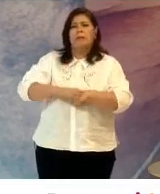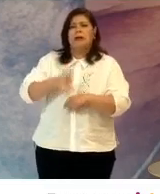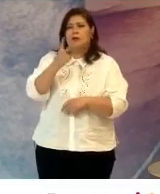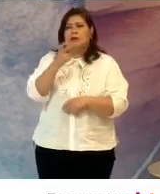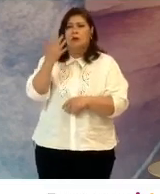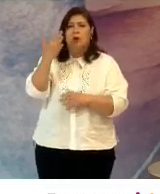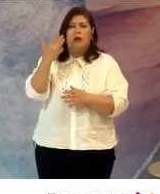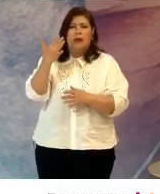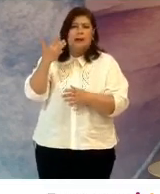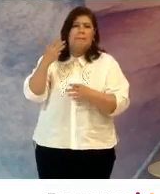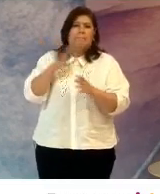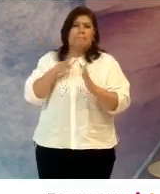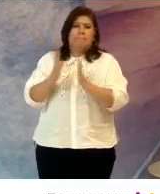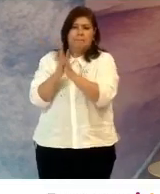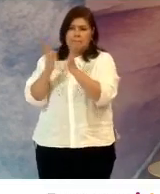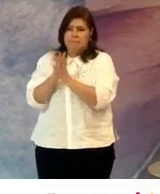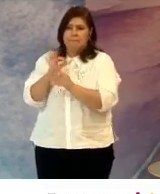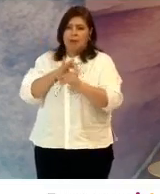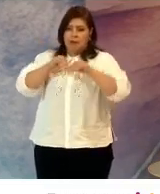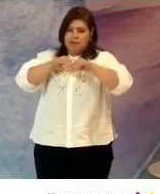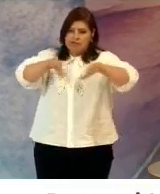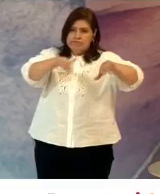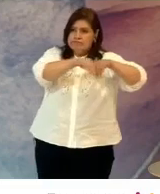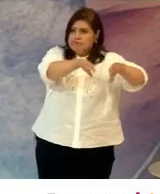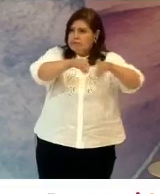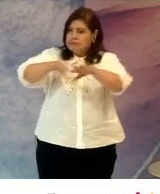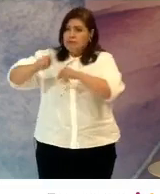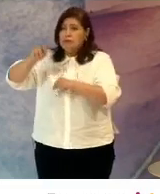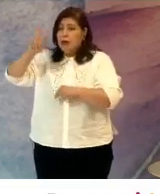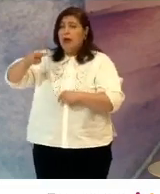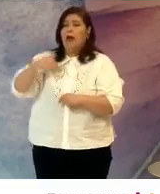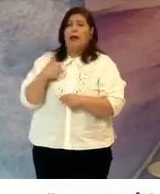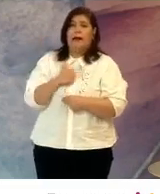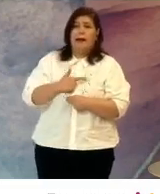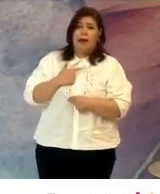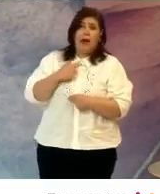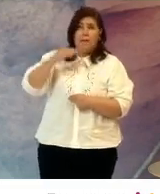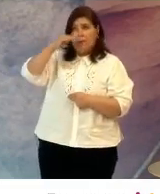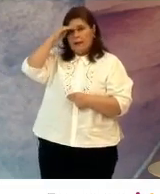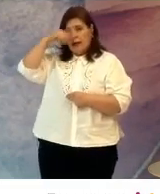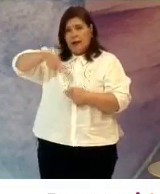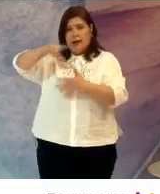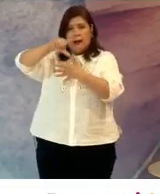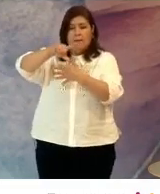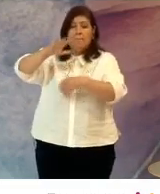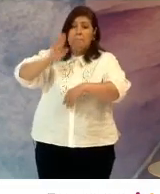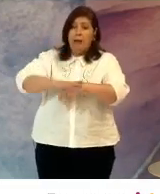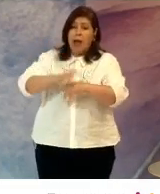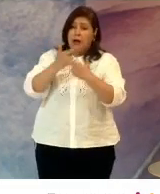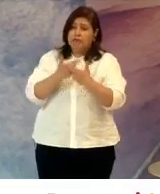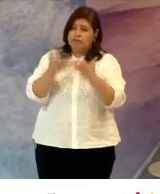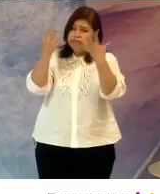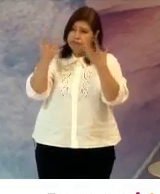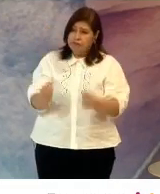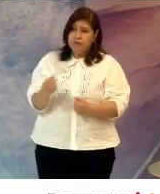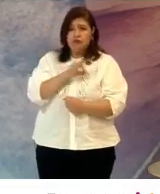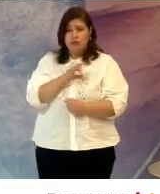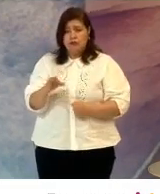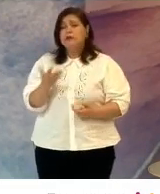en el mundo ya están impulsando. Nos encantaría pensar que en Latinoamérica podemos ser muchísimos más, y